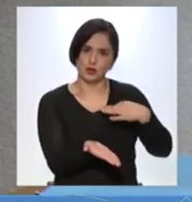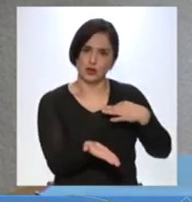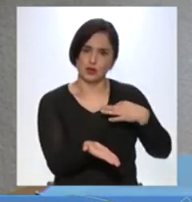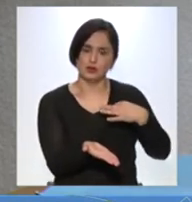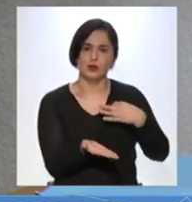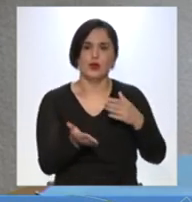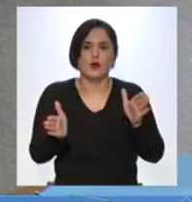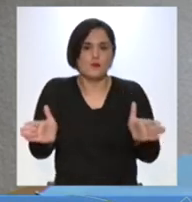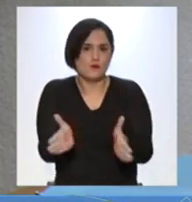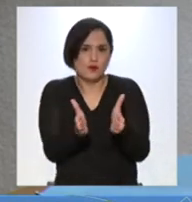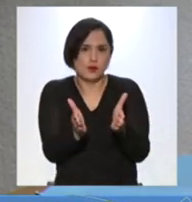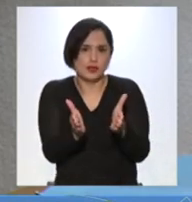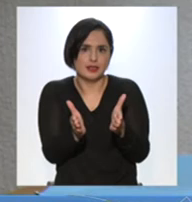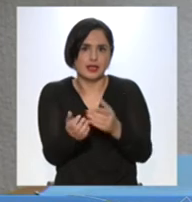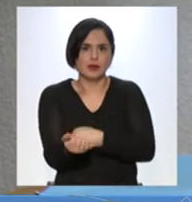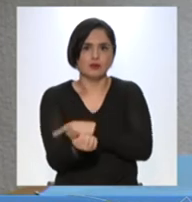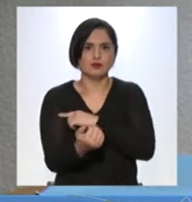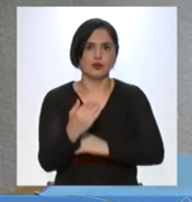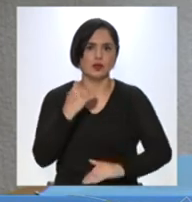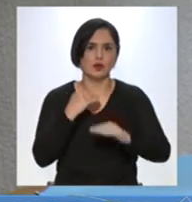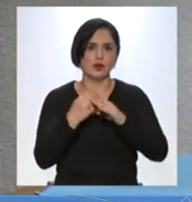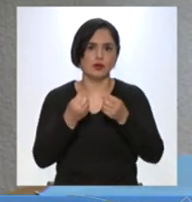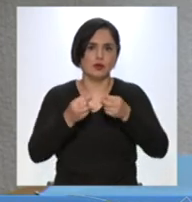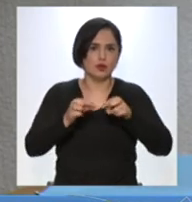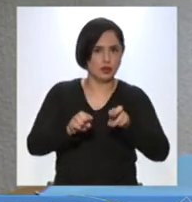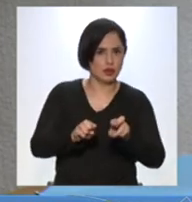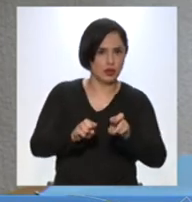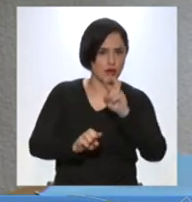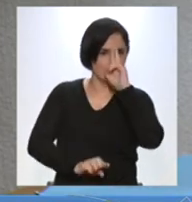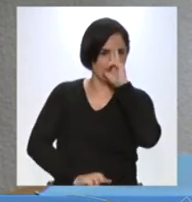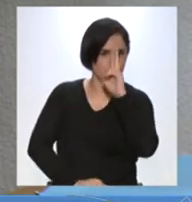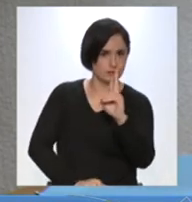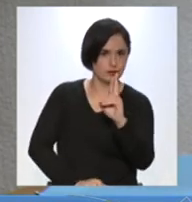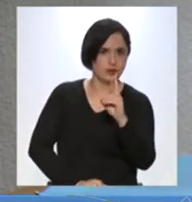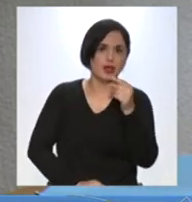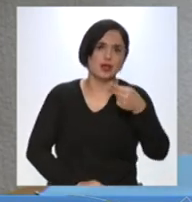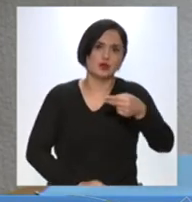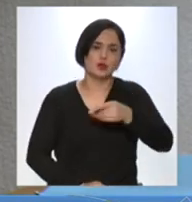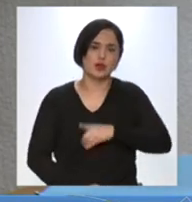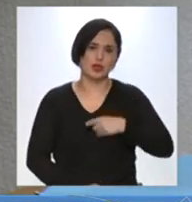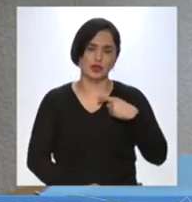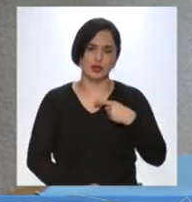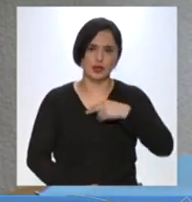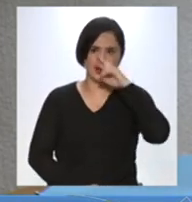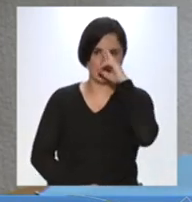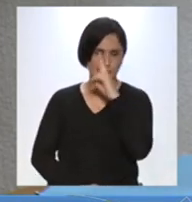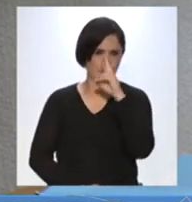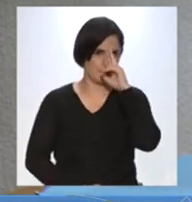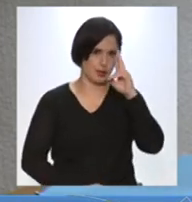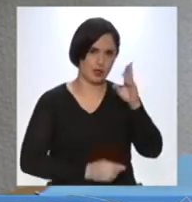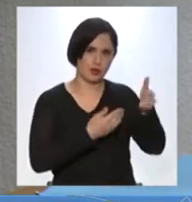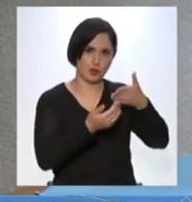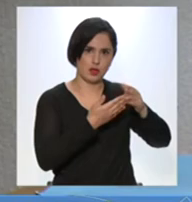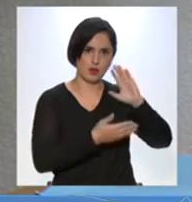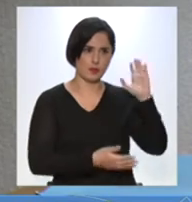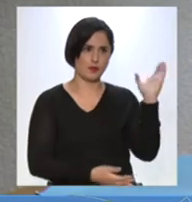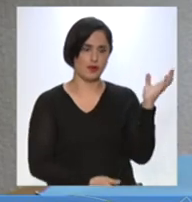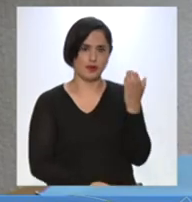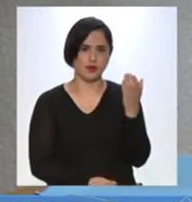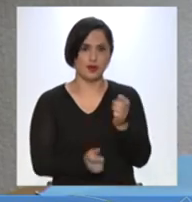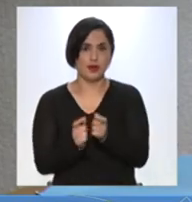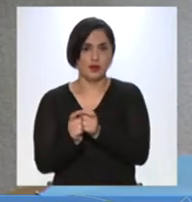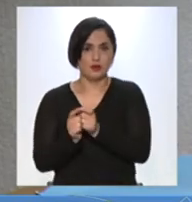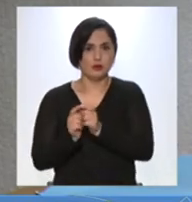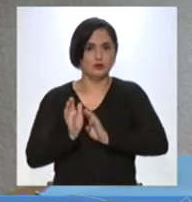y potenciar la igualdad de las oportunidades, con respeto mutuo a su dignidad y respetando nuestro medio ambiente. El